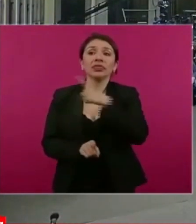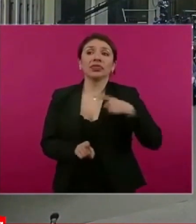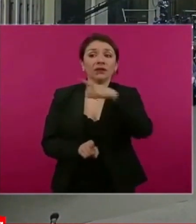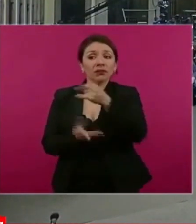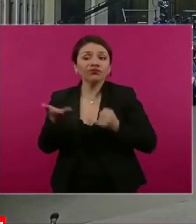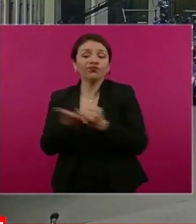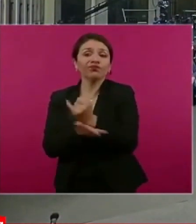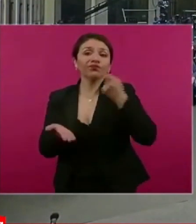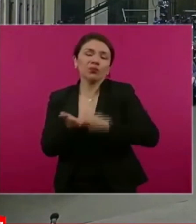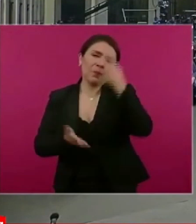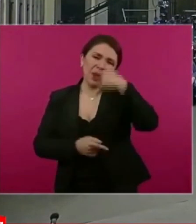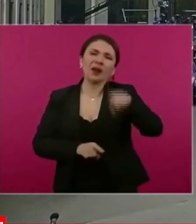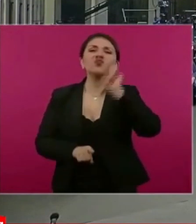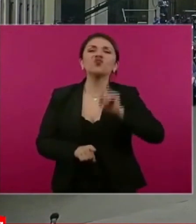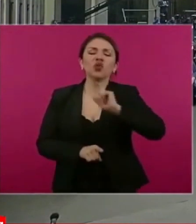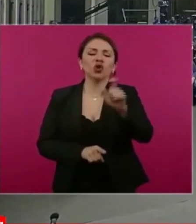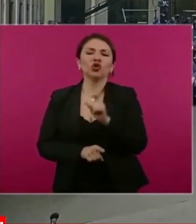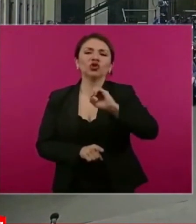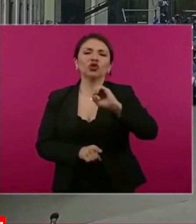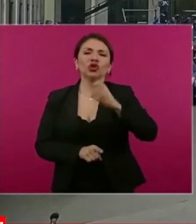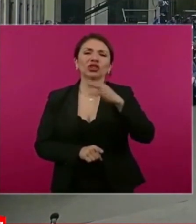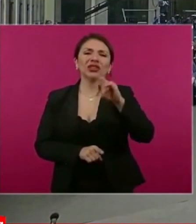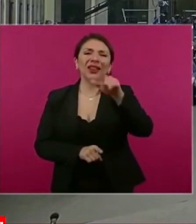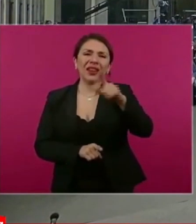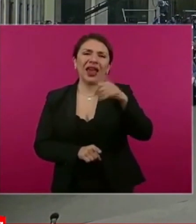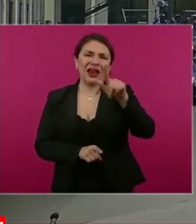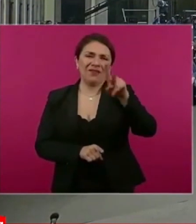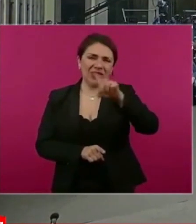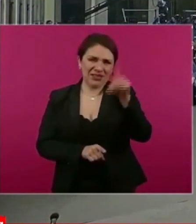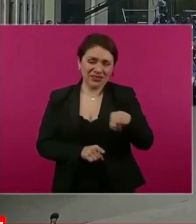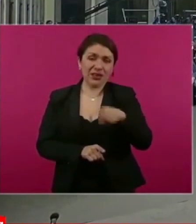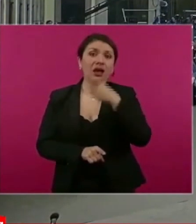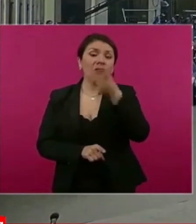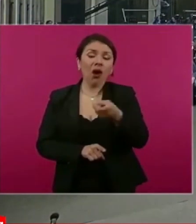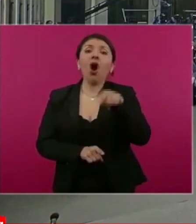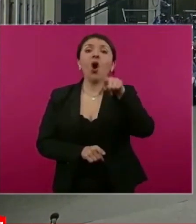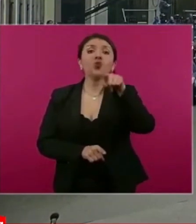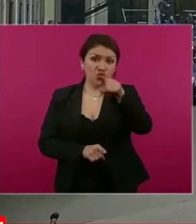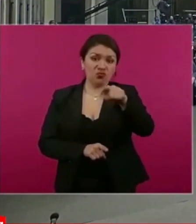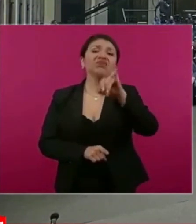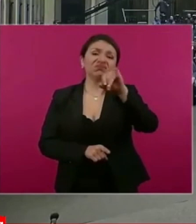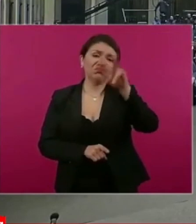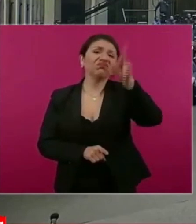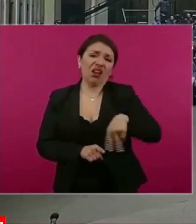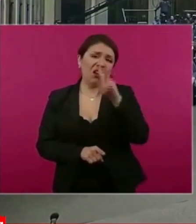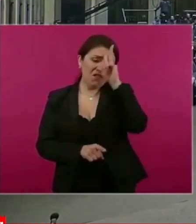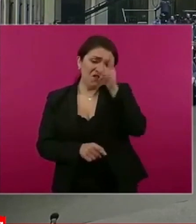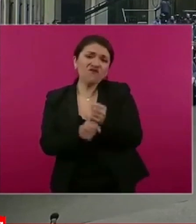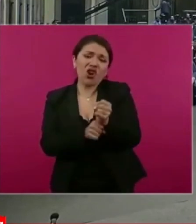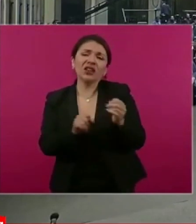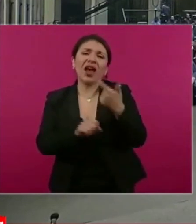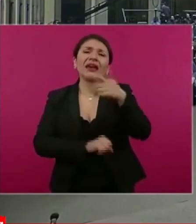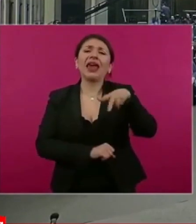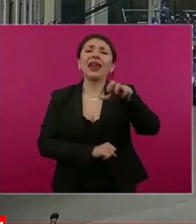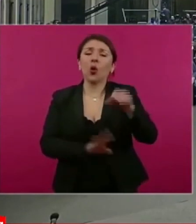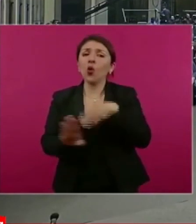a Xóchitl Gálvez, respecto al caso de Xóchitl Gálvez, argumentando que usted sí cometió violencia política de género en contra